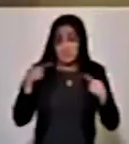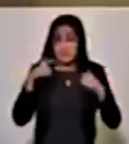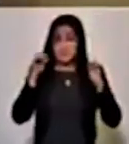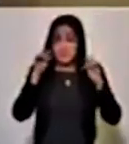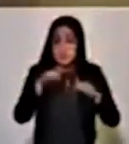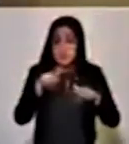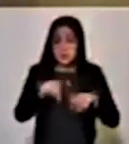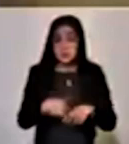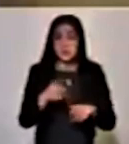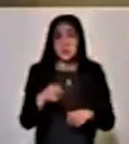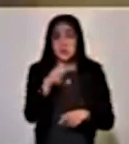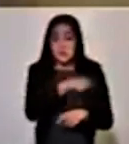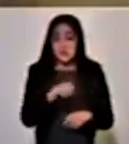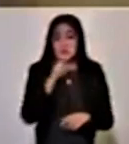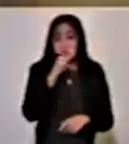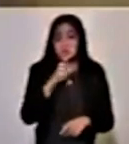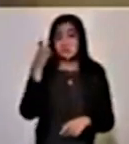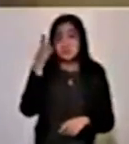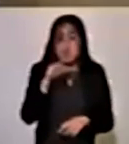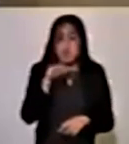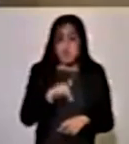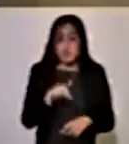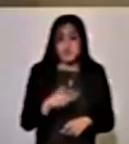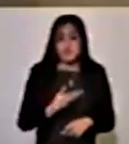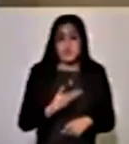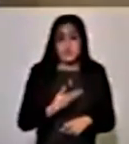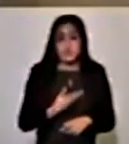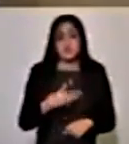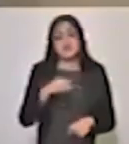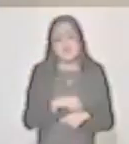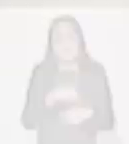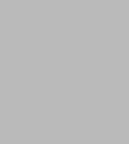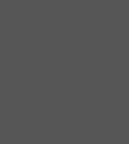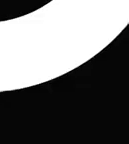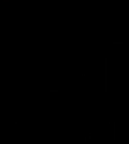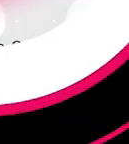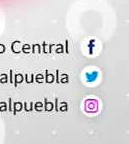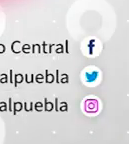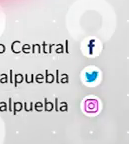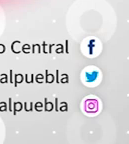los administradores de plazas comerciales pónganse límites.